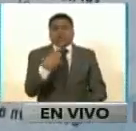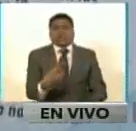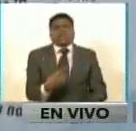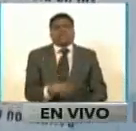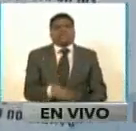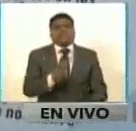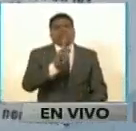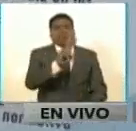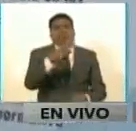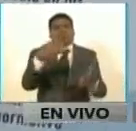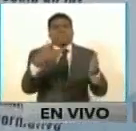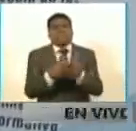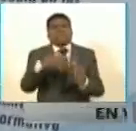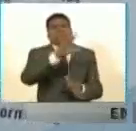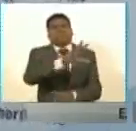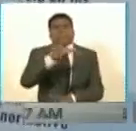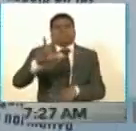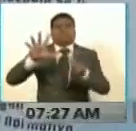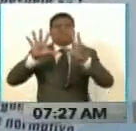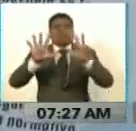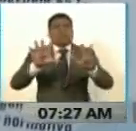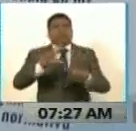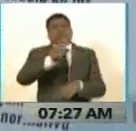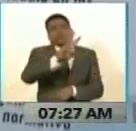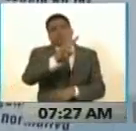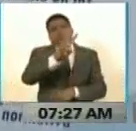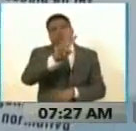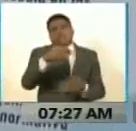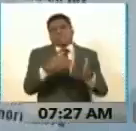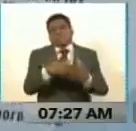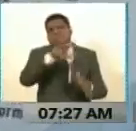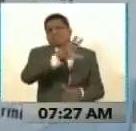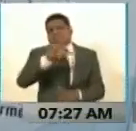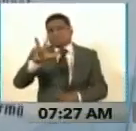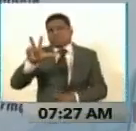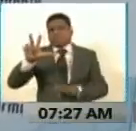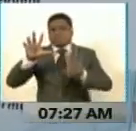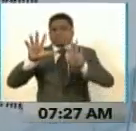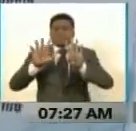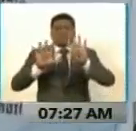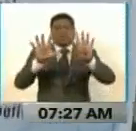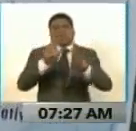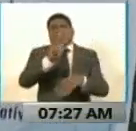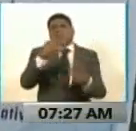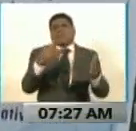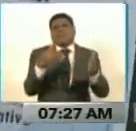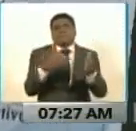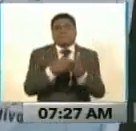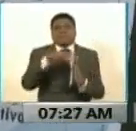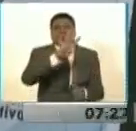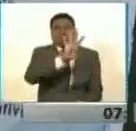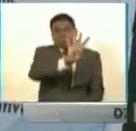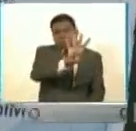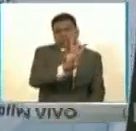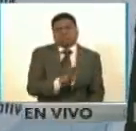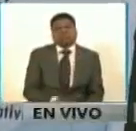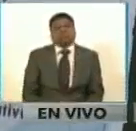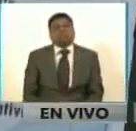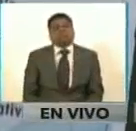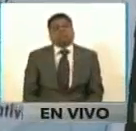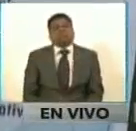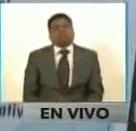2338 2339 etcétera del año 2004 que están